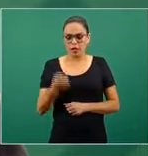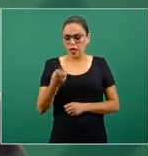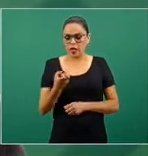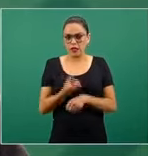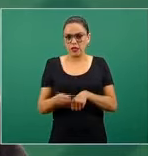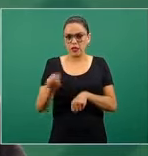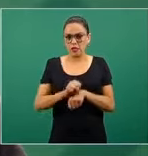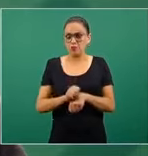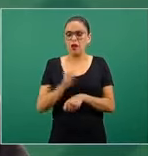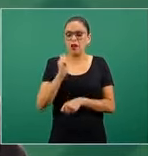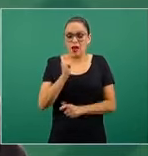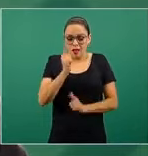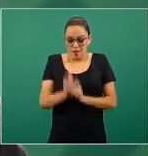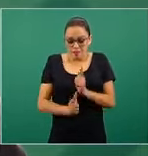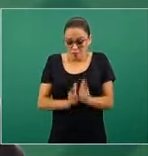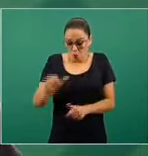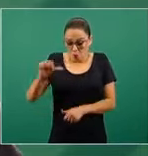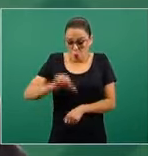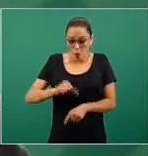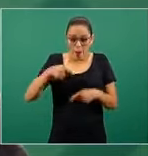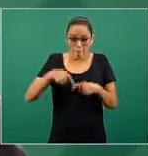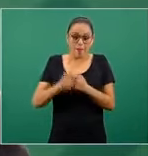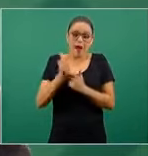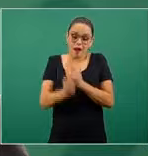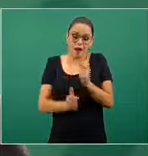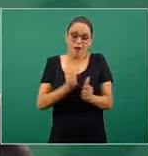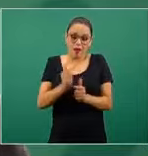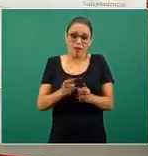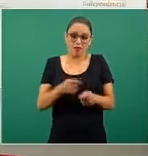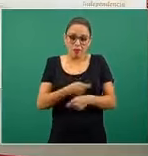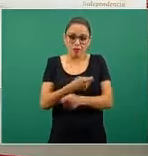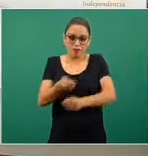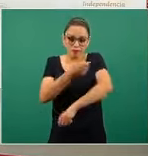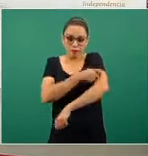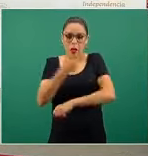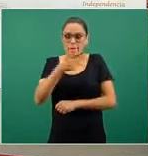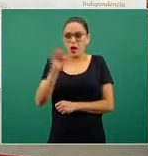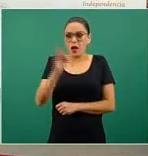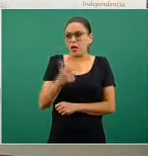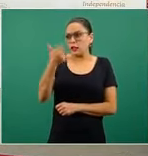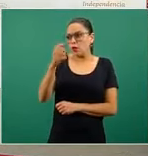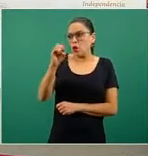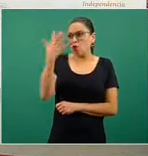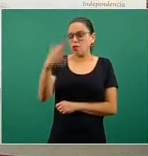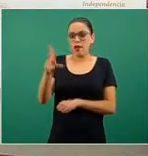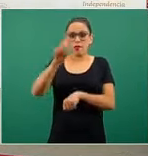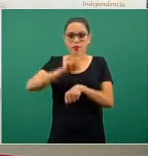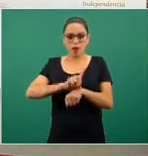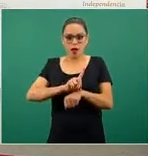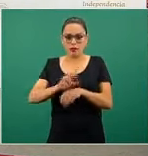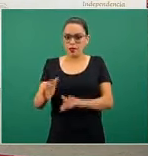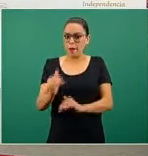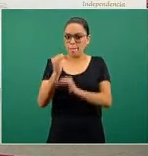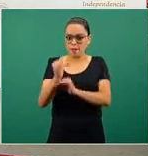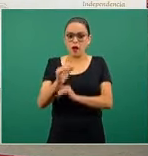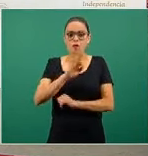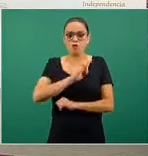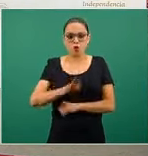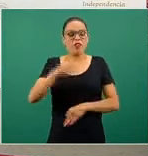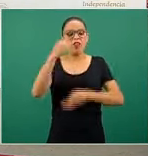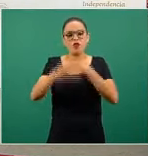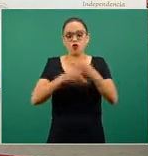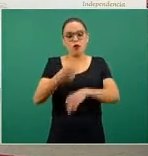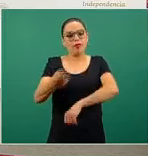avance de hoy en el arranque, pero esperamos que sí, quizá en unos 7 a 10 días como máximo logremos poner todas